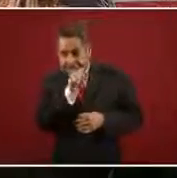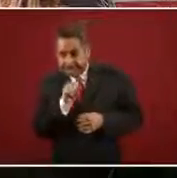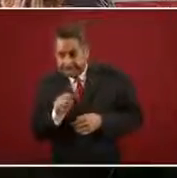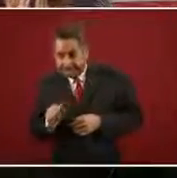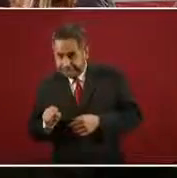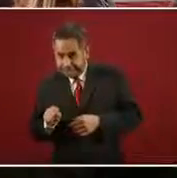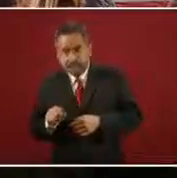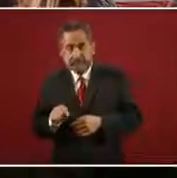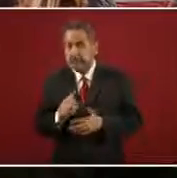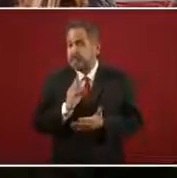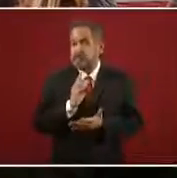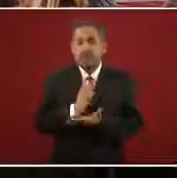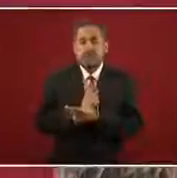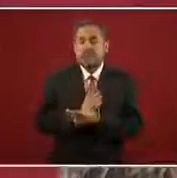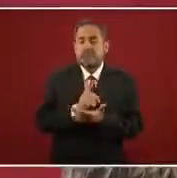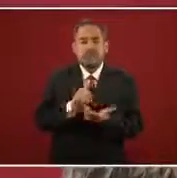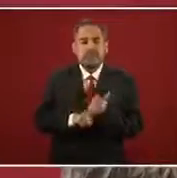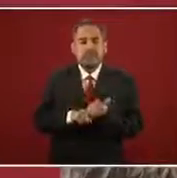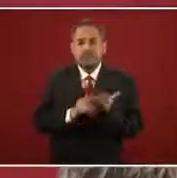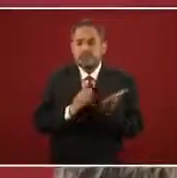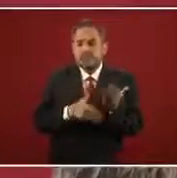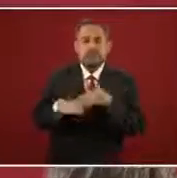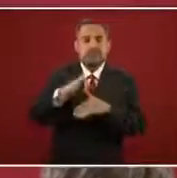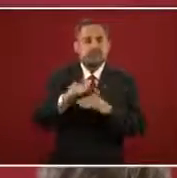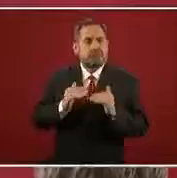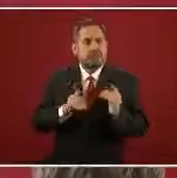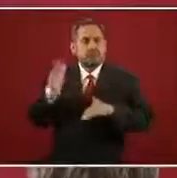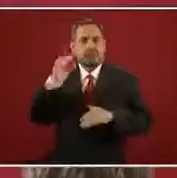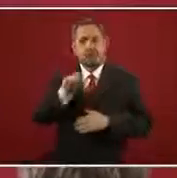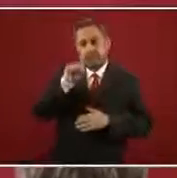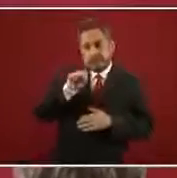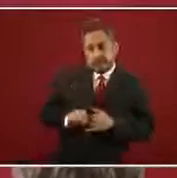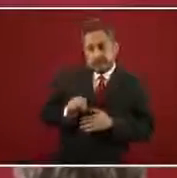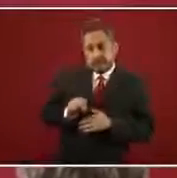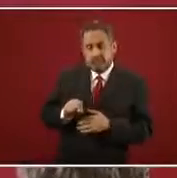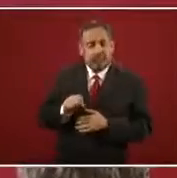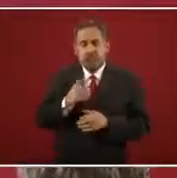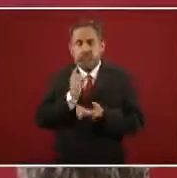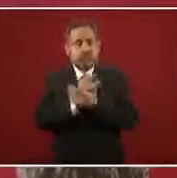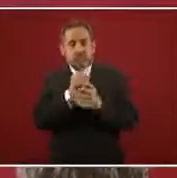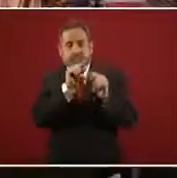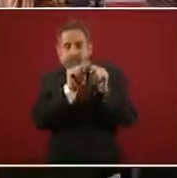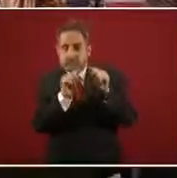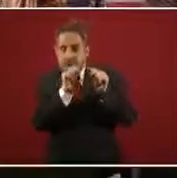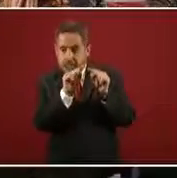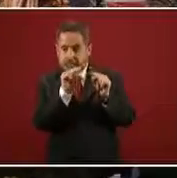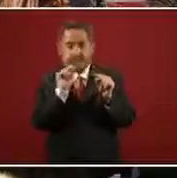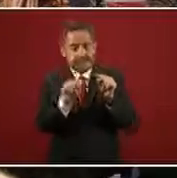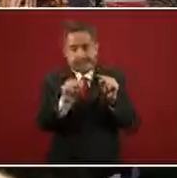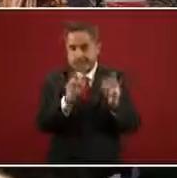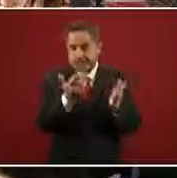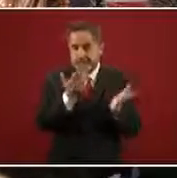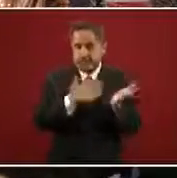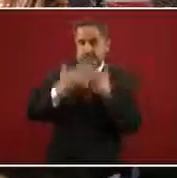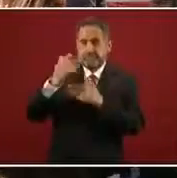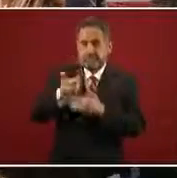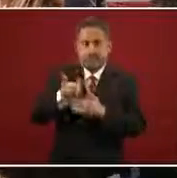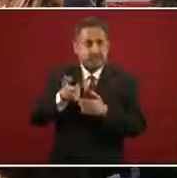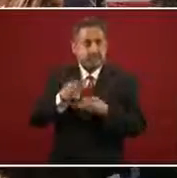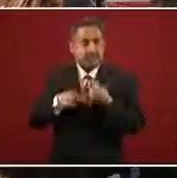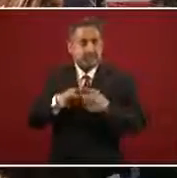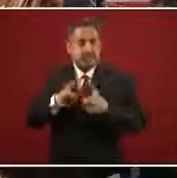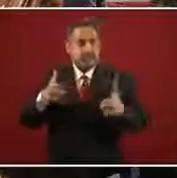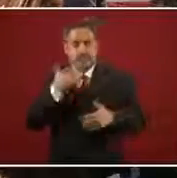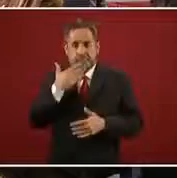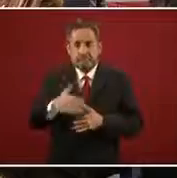que ha crecido en el sur sureste, esto. Entonces, de todo el sur